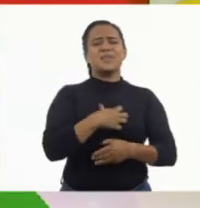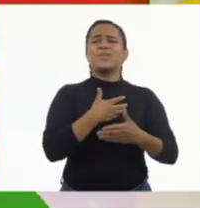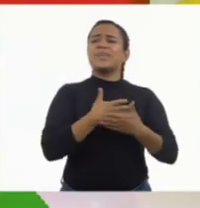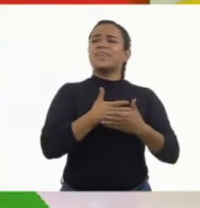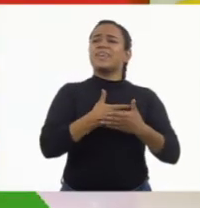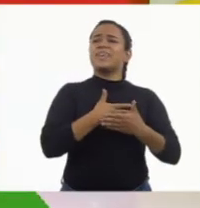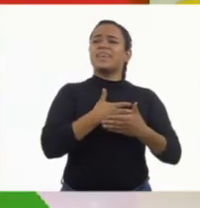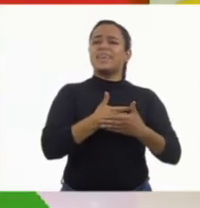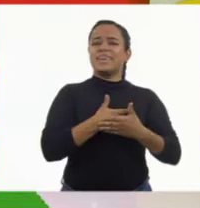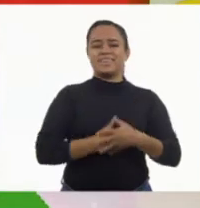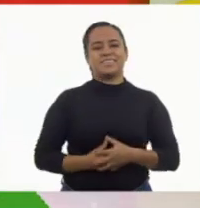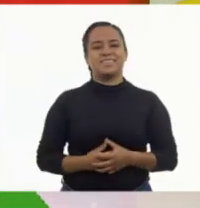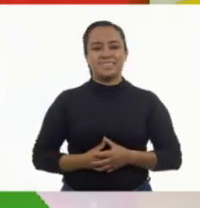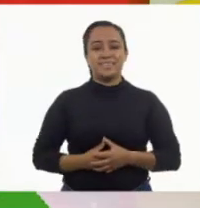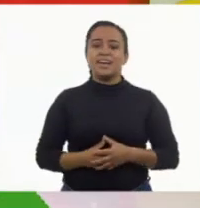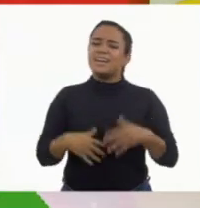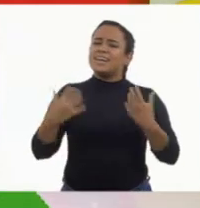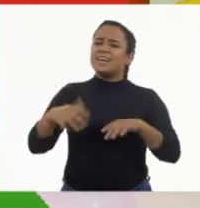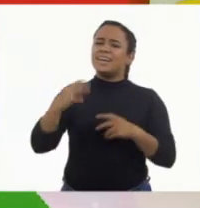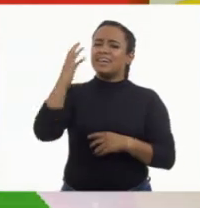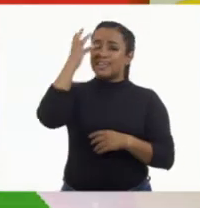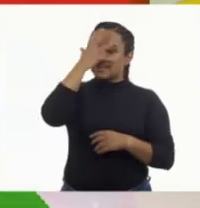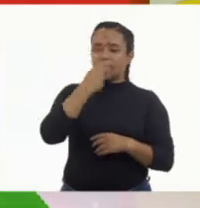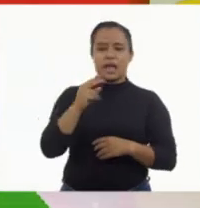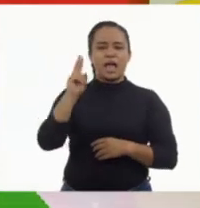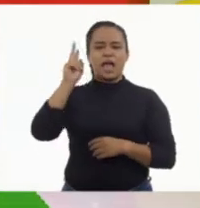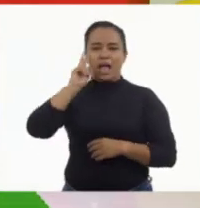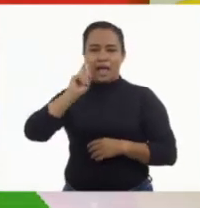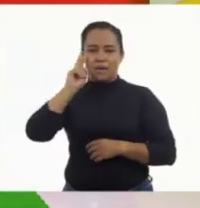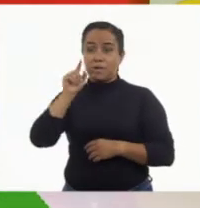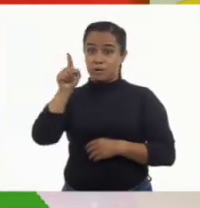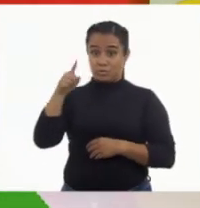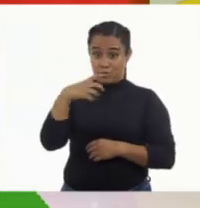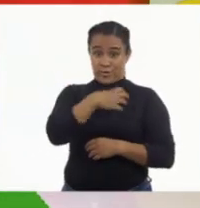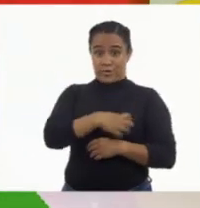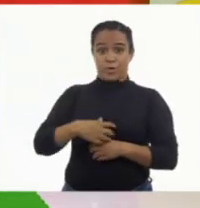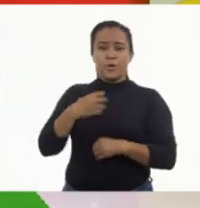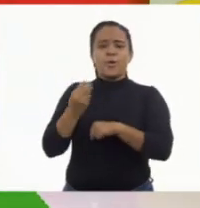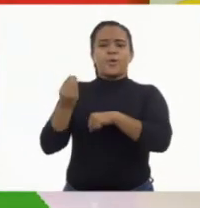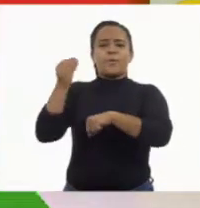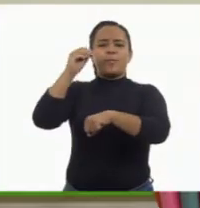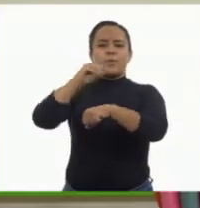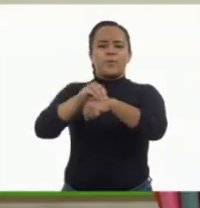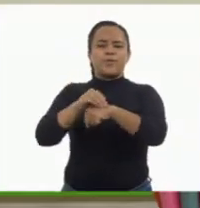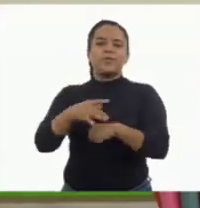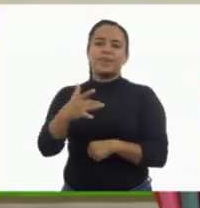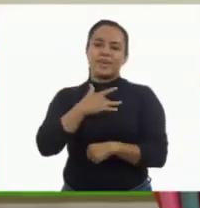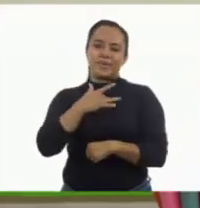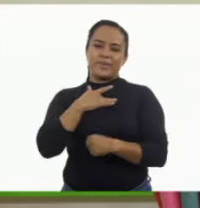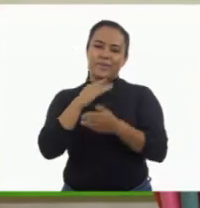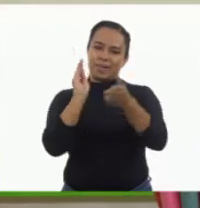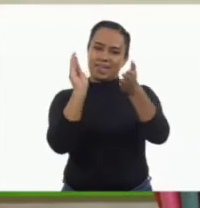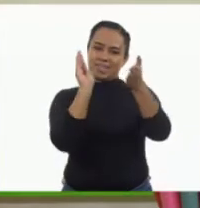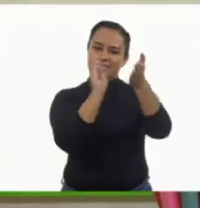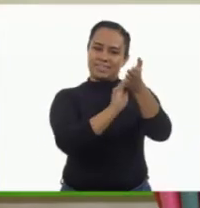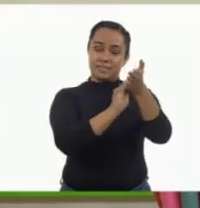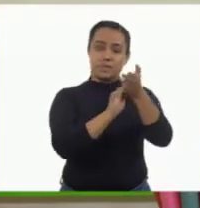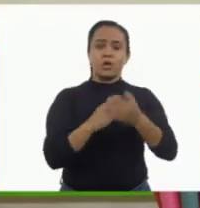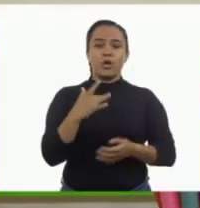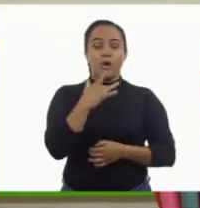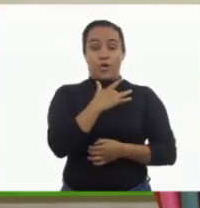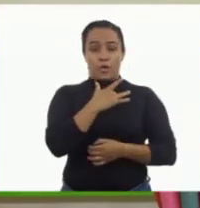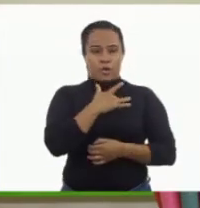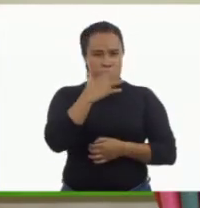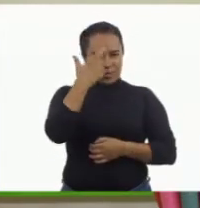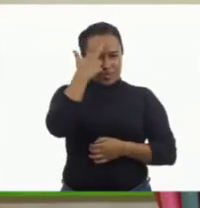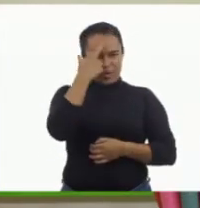Renata. Vamos a pegar tu alegría en el corazón. El corazón está un